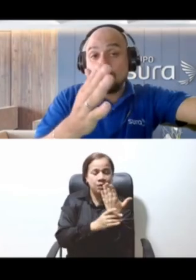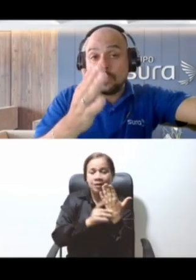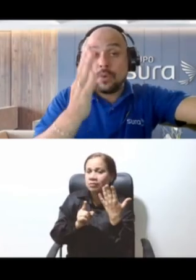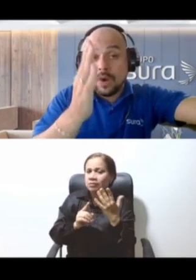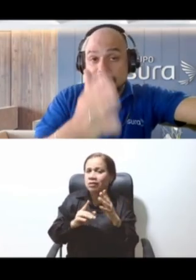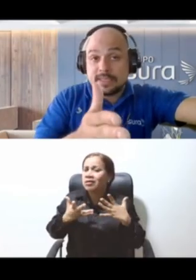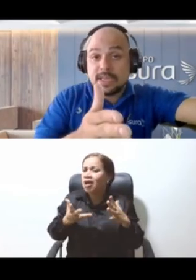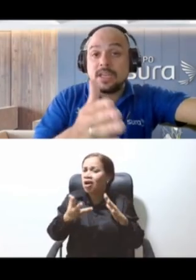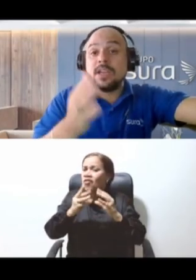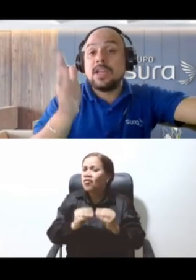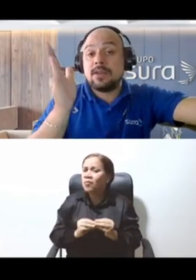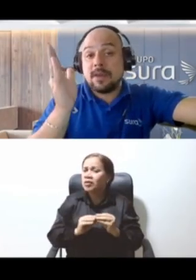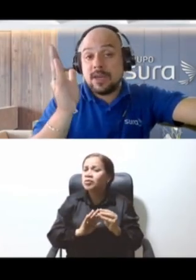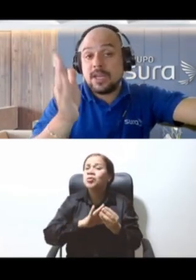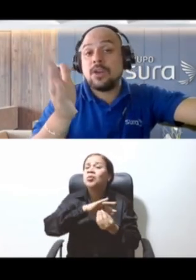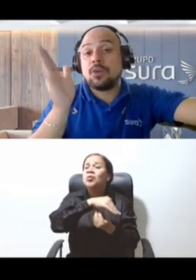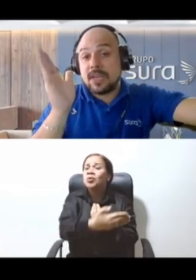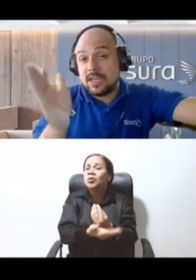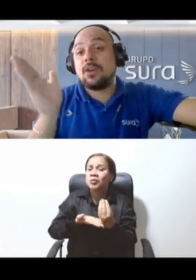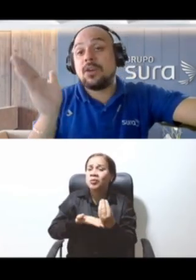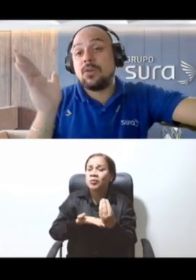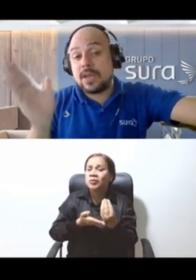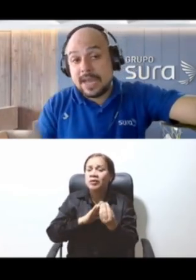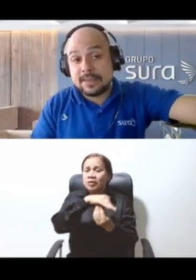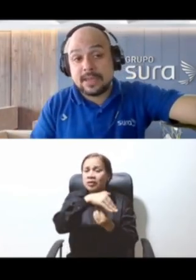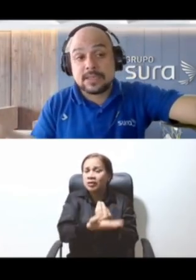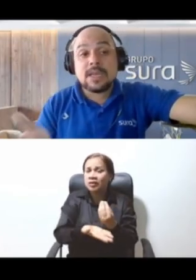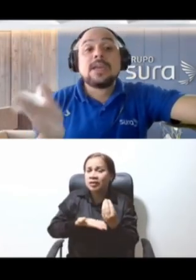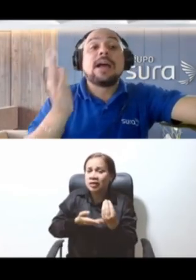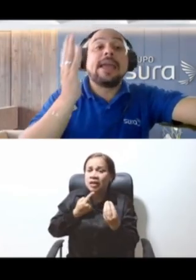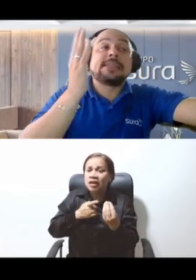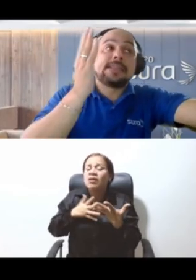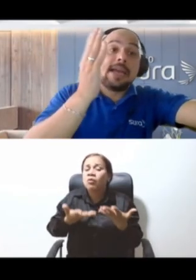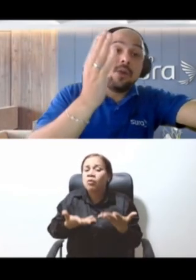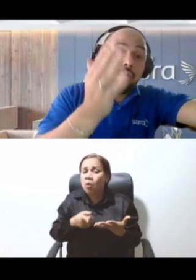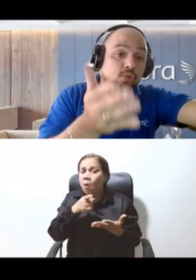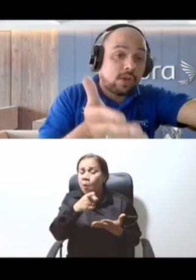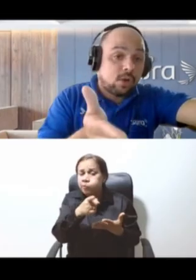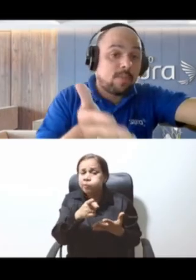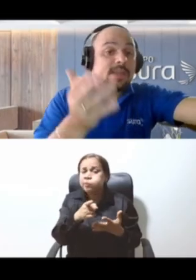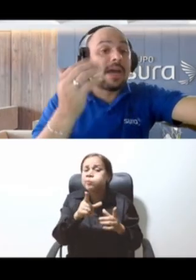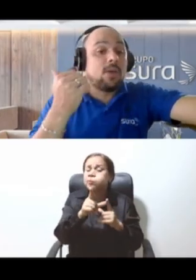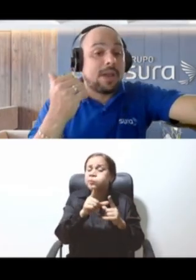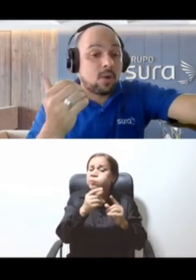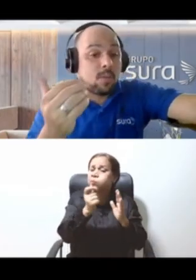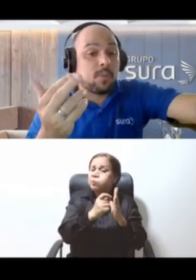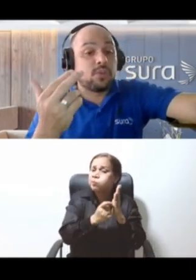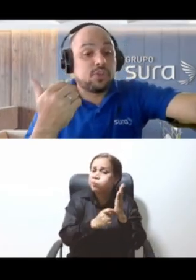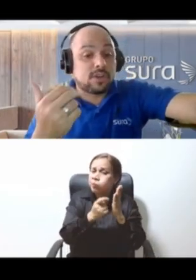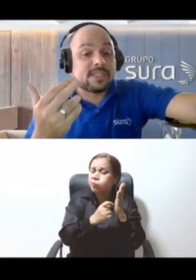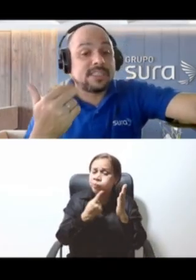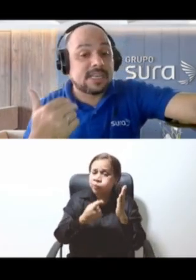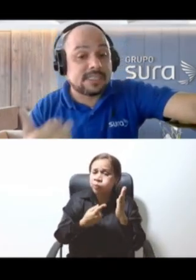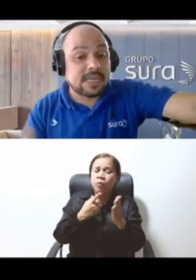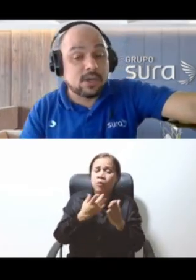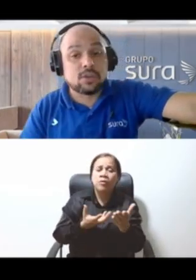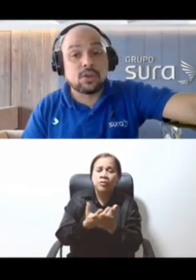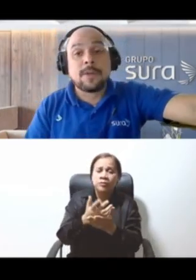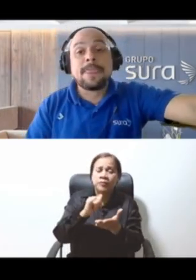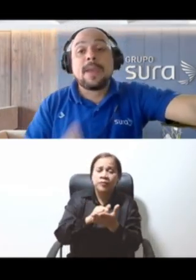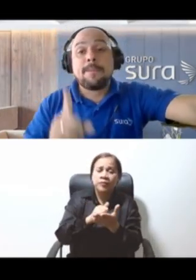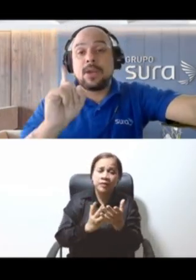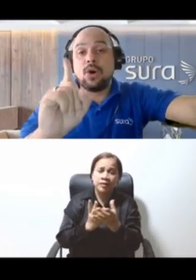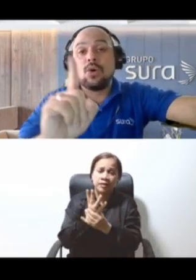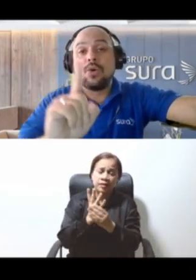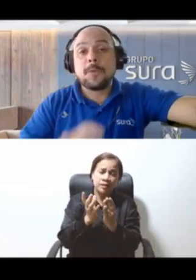características, son guantes de vinilo, de nitrilo y de látex. Está el uso recomendado, la composición, resistencia